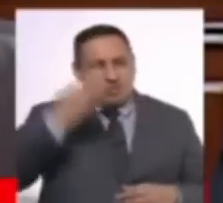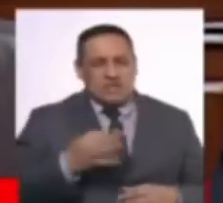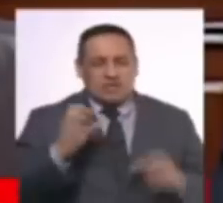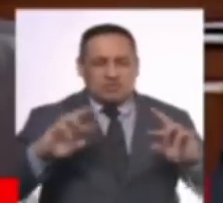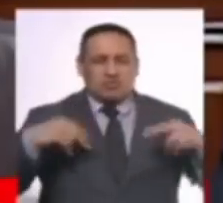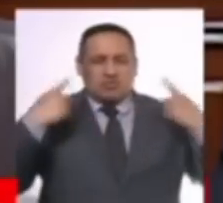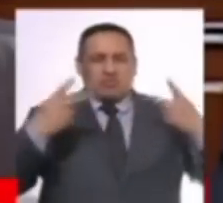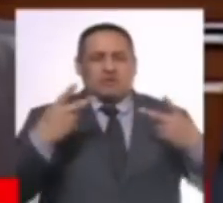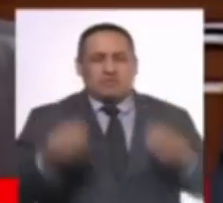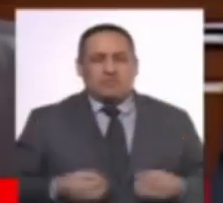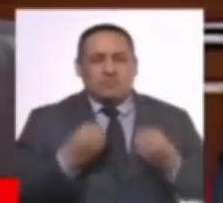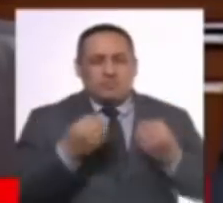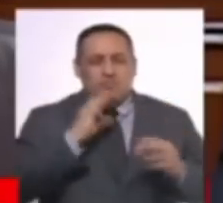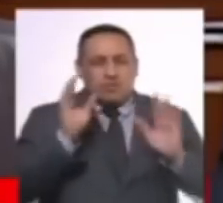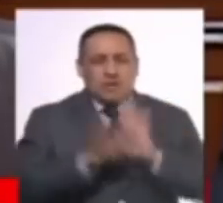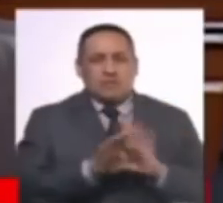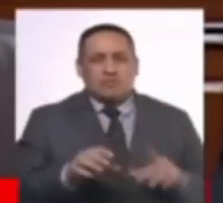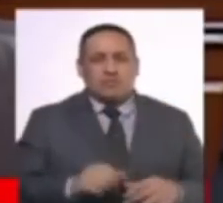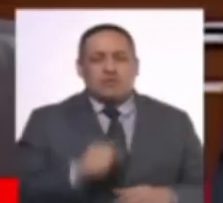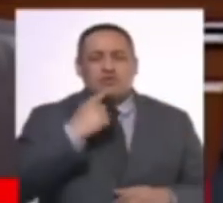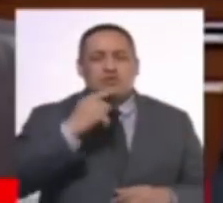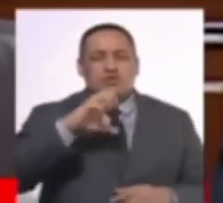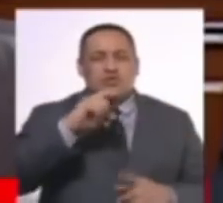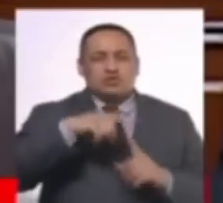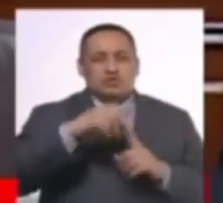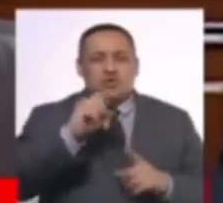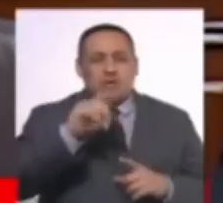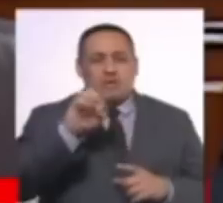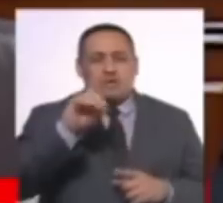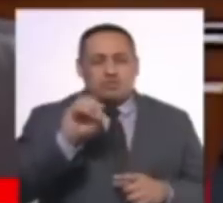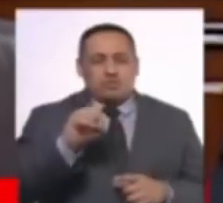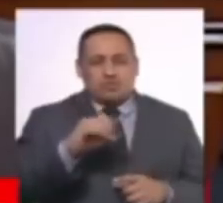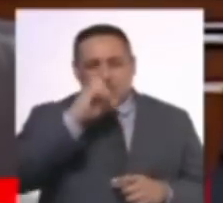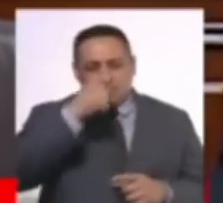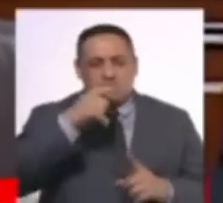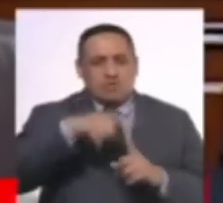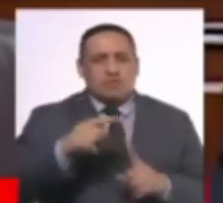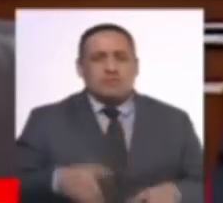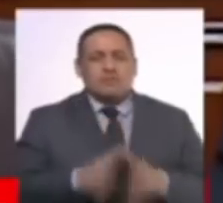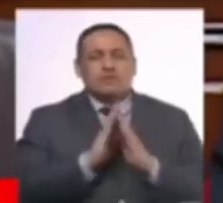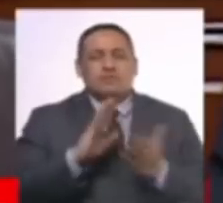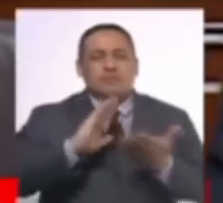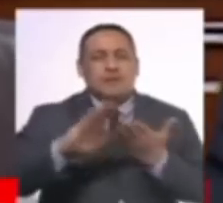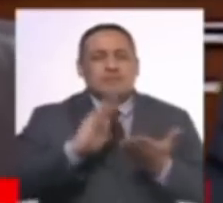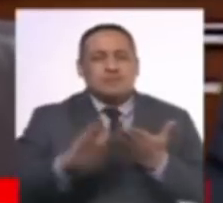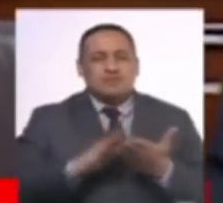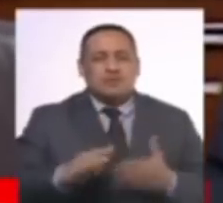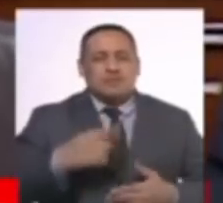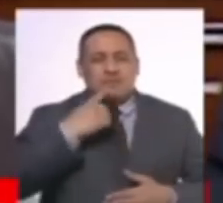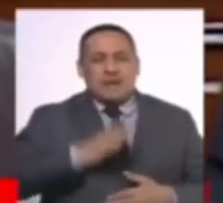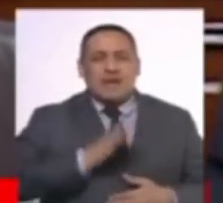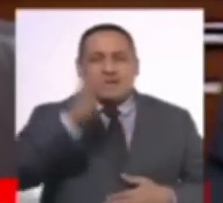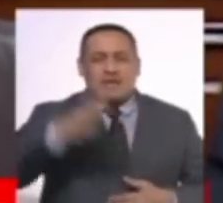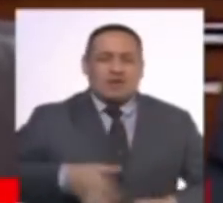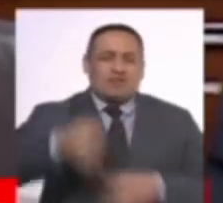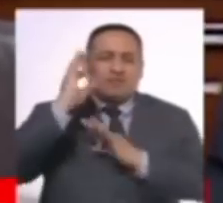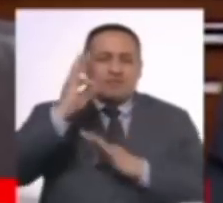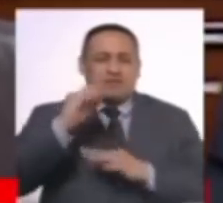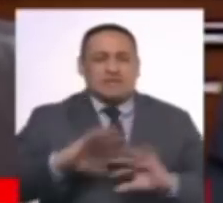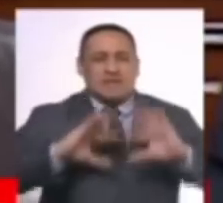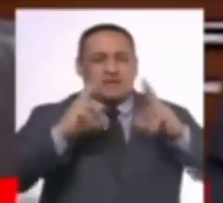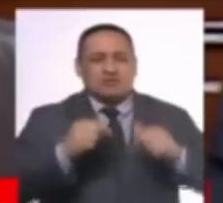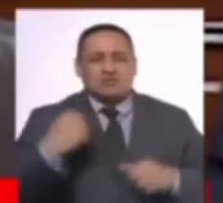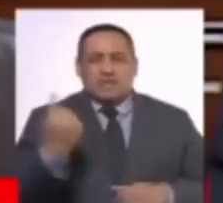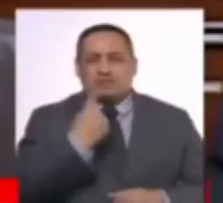exageración. Por ejemplo, Alejandro Toledo pidió autorización para ir a la Conferencia Nacional de la